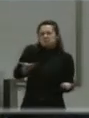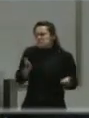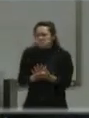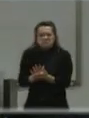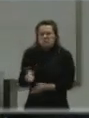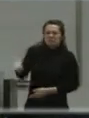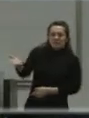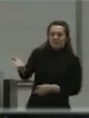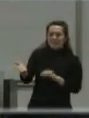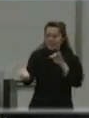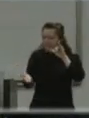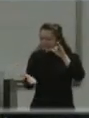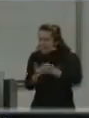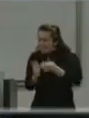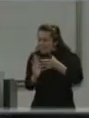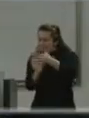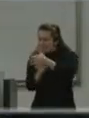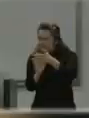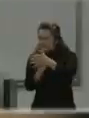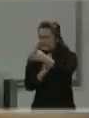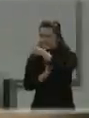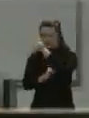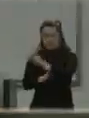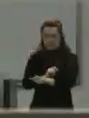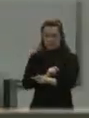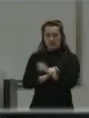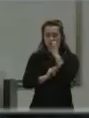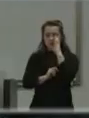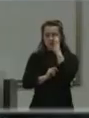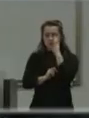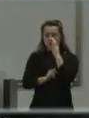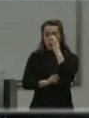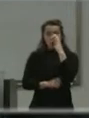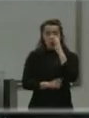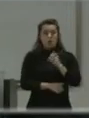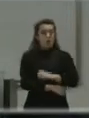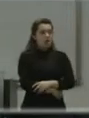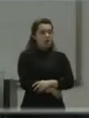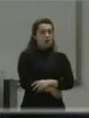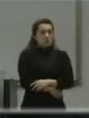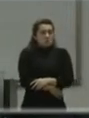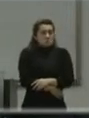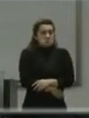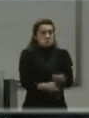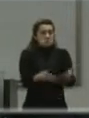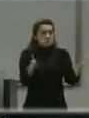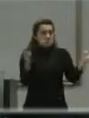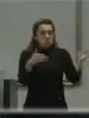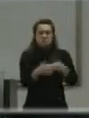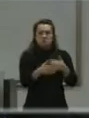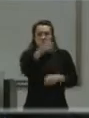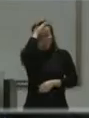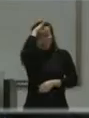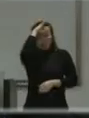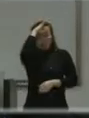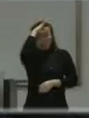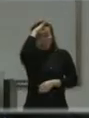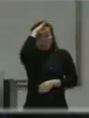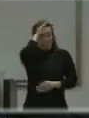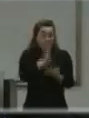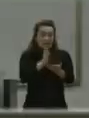ese tipo de mensajes que de alguna manera ha hecho que también Nuestros hombres se pongan en riesgo en muchas situaciones que